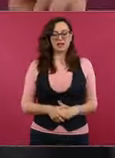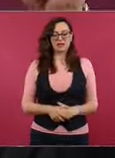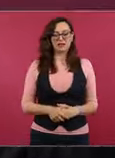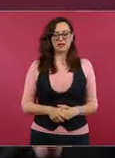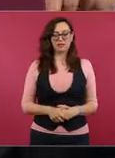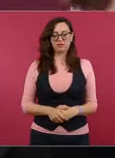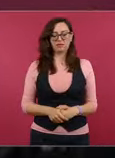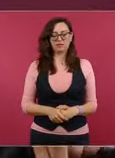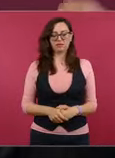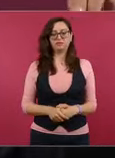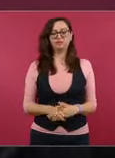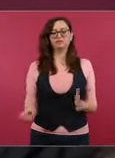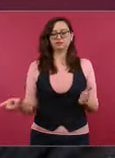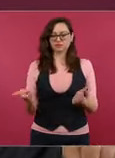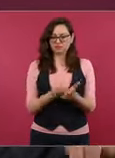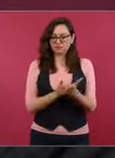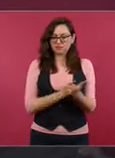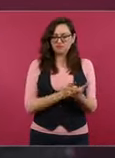y ejerzan su derecho